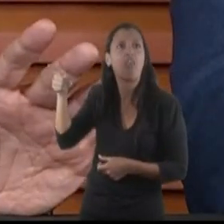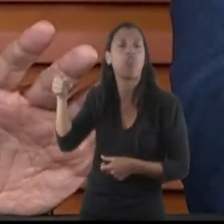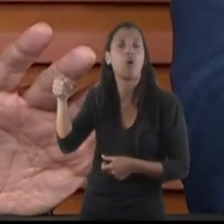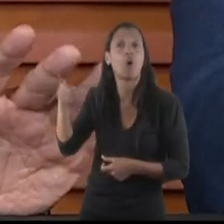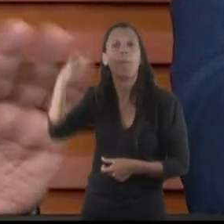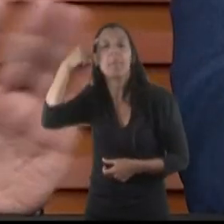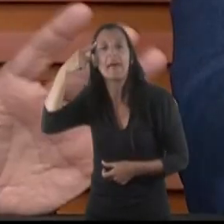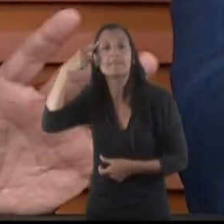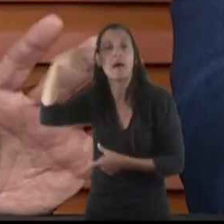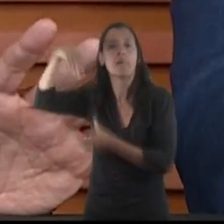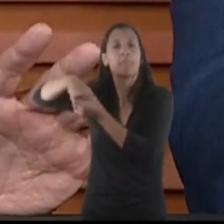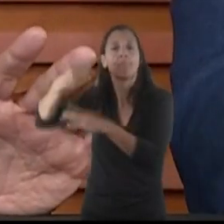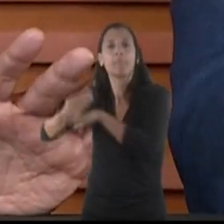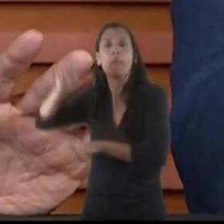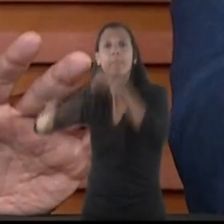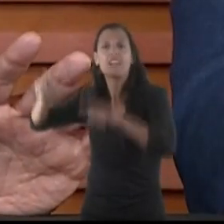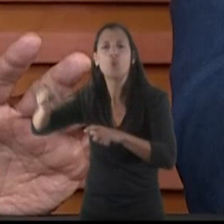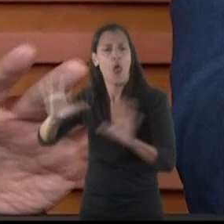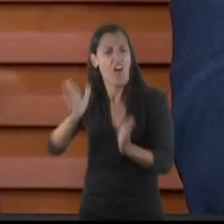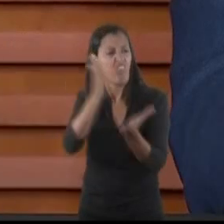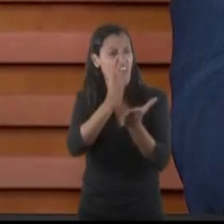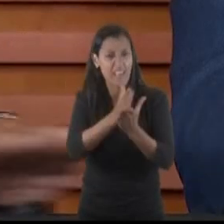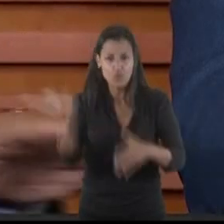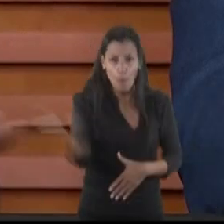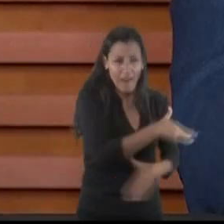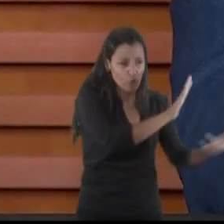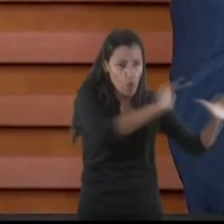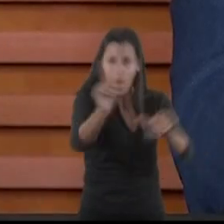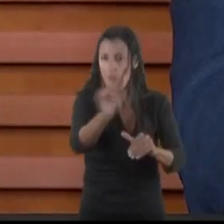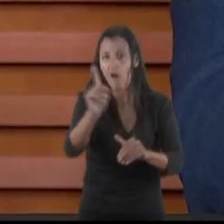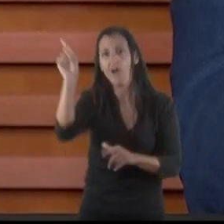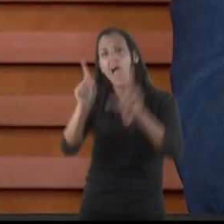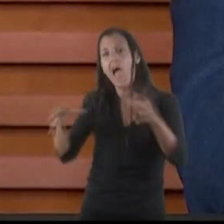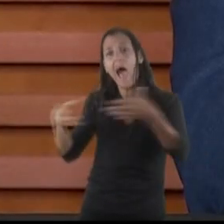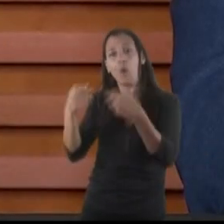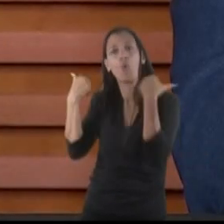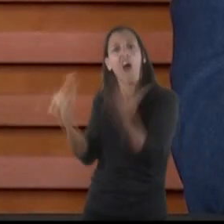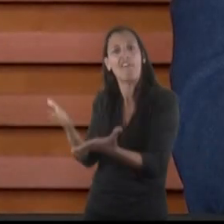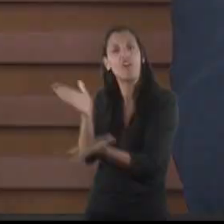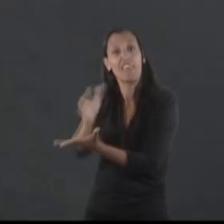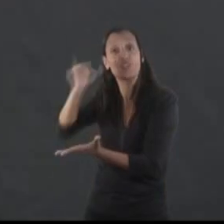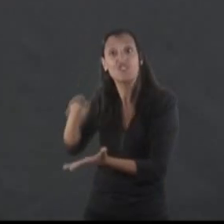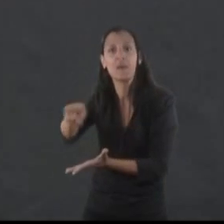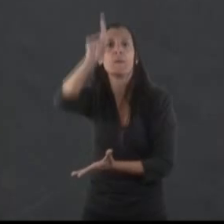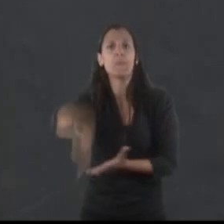que derechos solo tienen unos pocos, toda esta posibilidad se clausura.